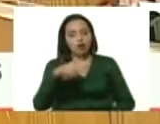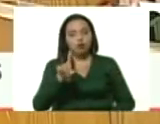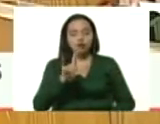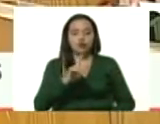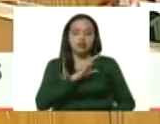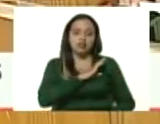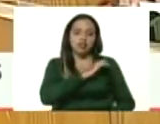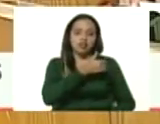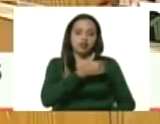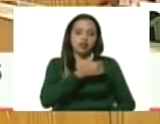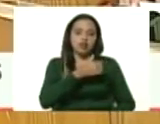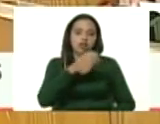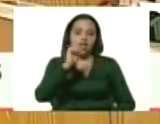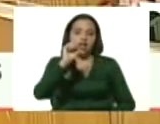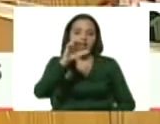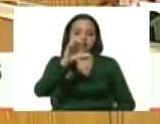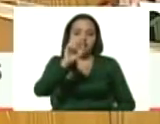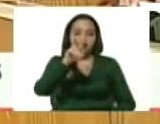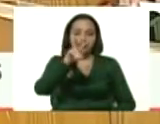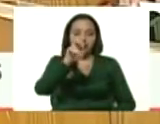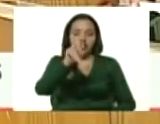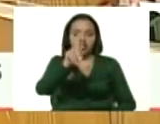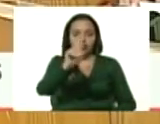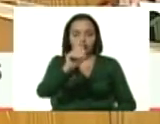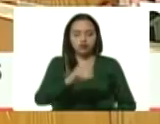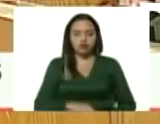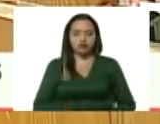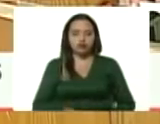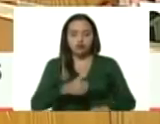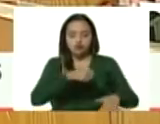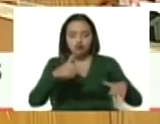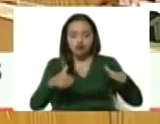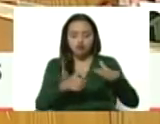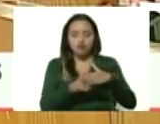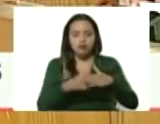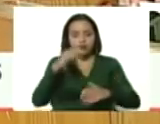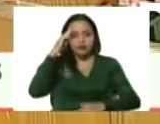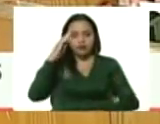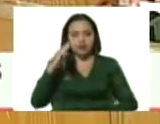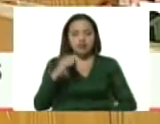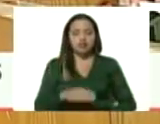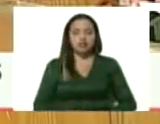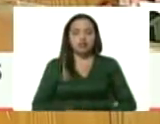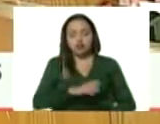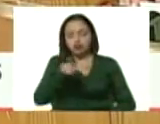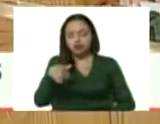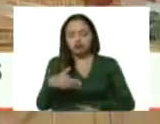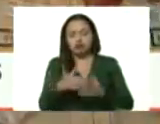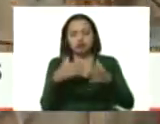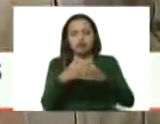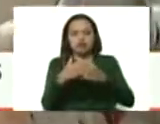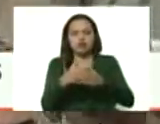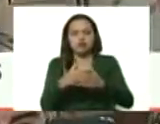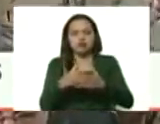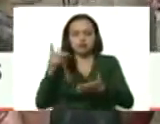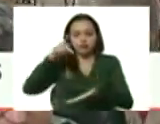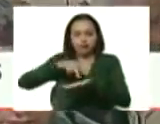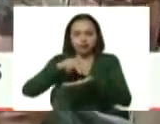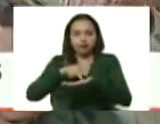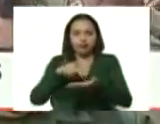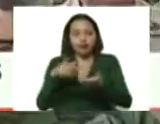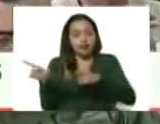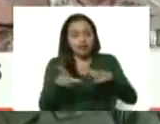John Acevedo Villabona, subinspector de la milicia. Todo el equipo presente y listo y presto.